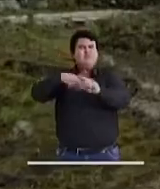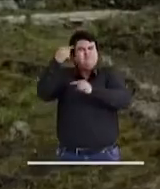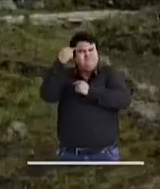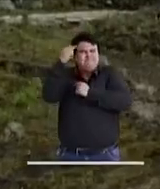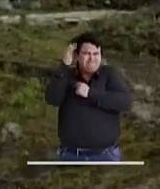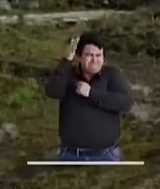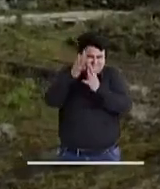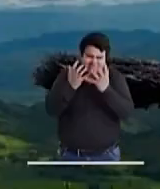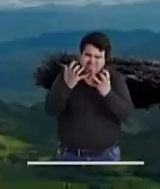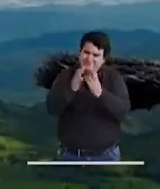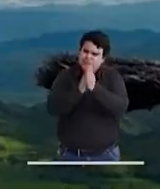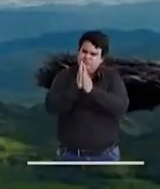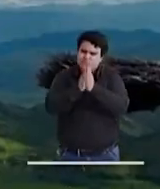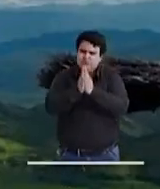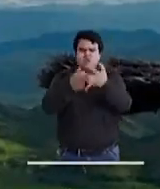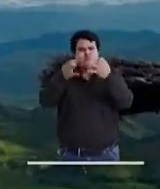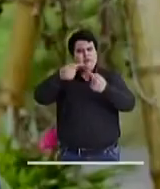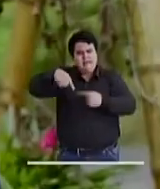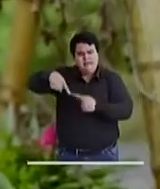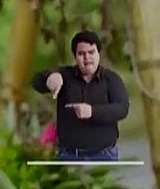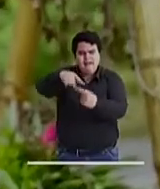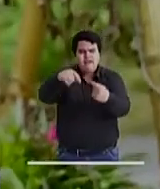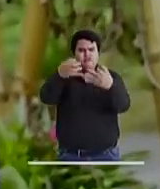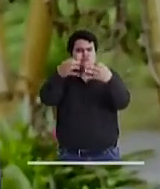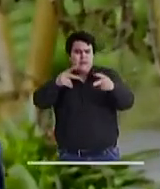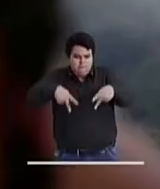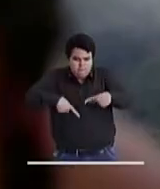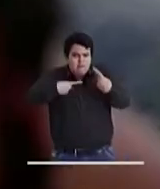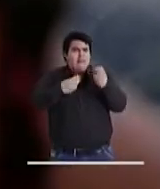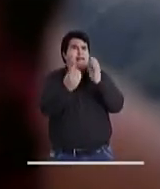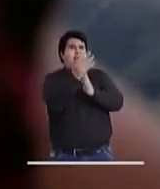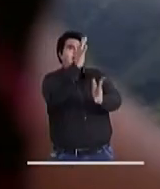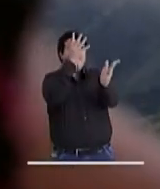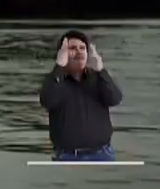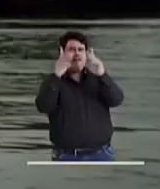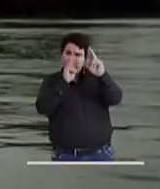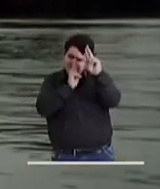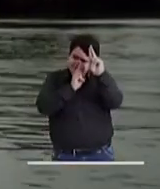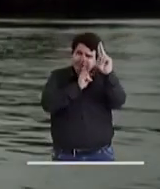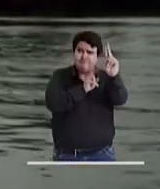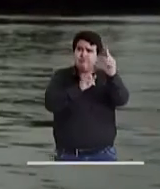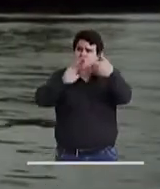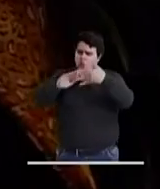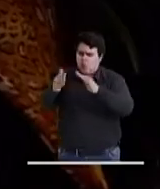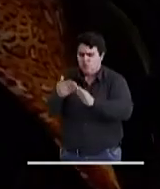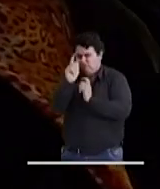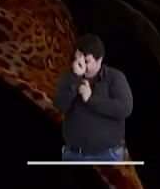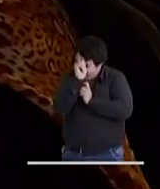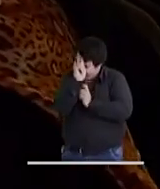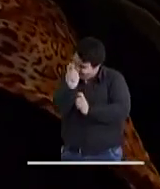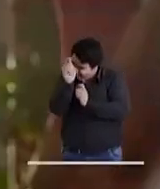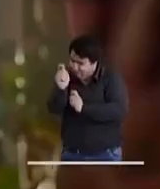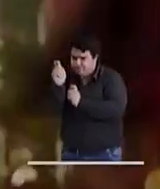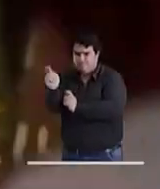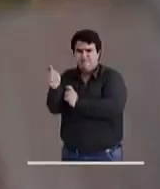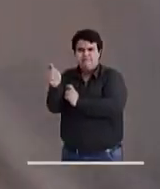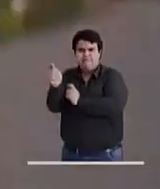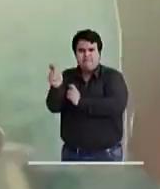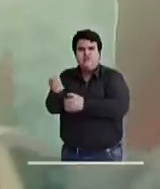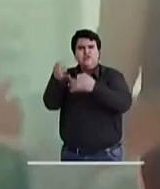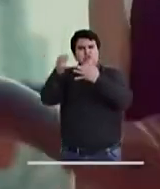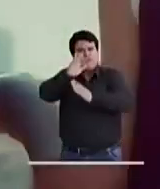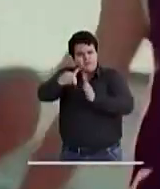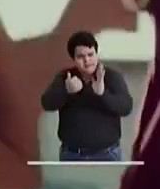empresarios por primera vez que vienen de estos territorios para hacer un relacionamiento pues puntual con